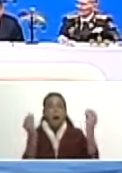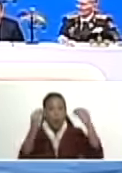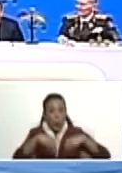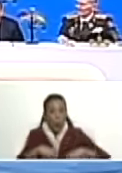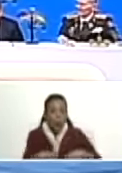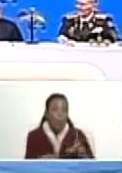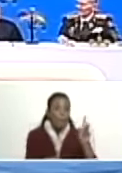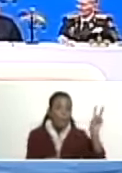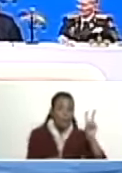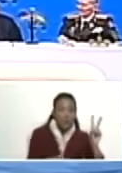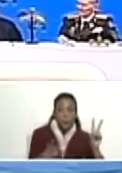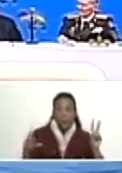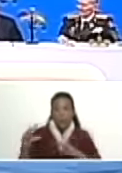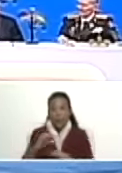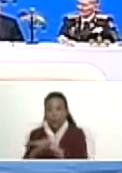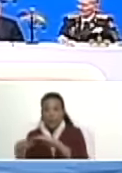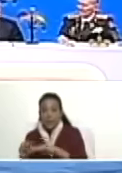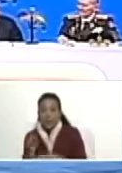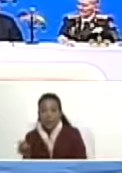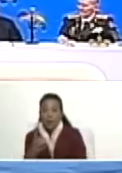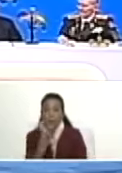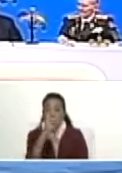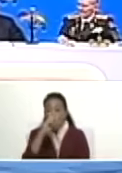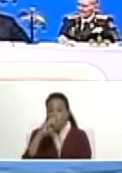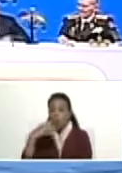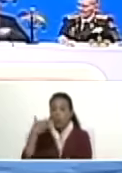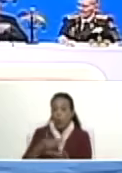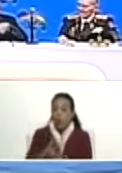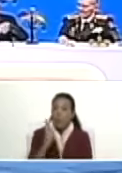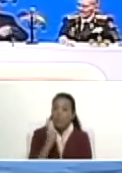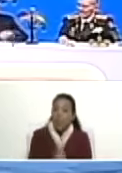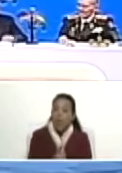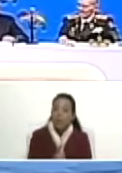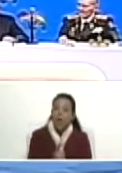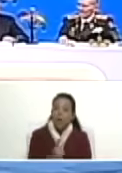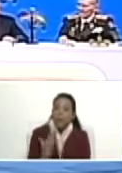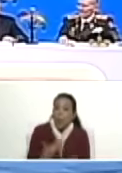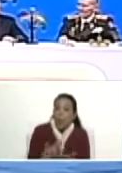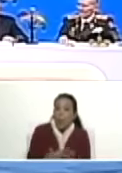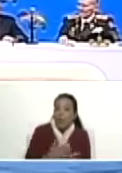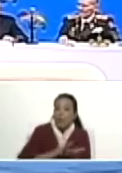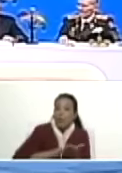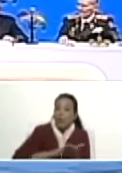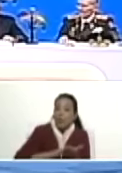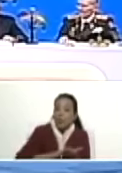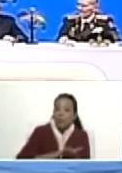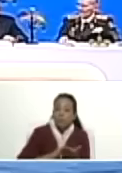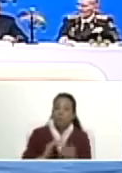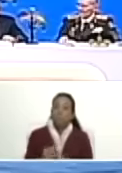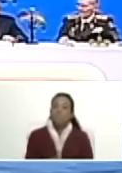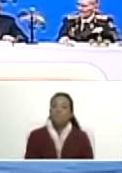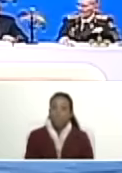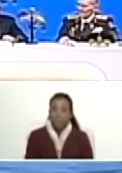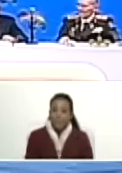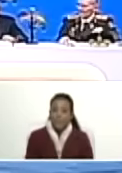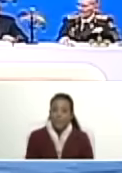partes, que en 4 años debería tener una propuesta de solución satisfactoria,